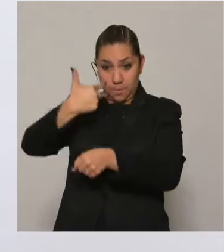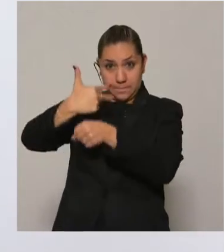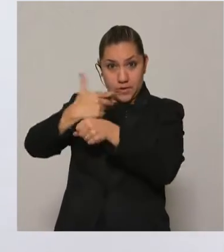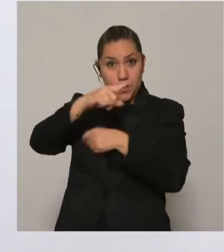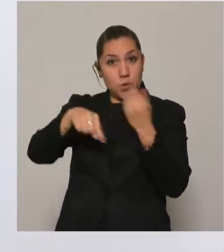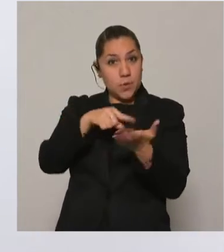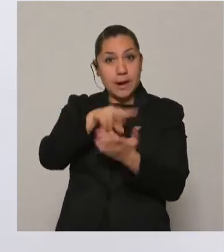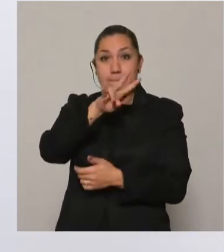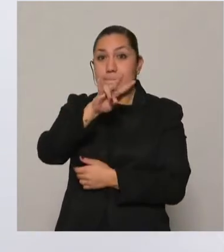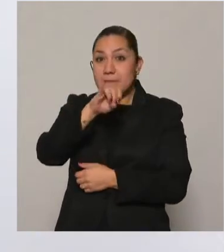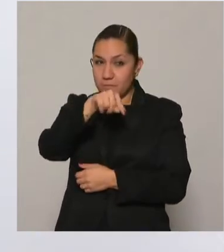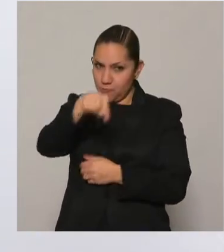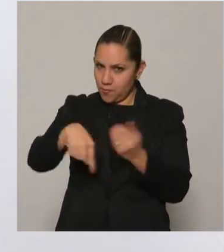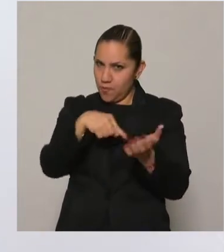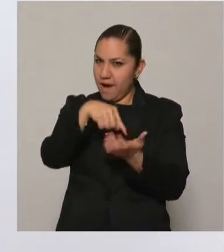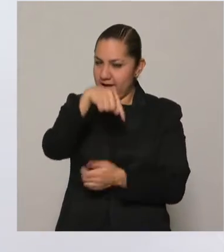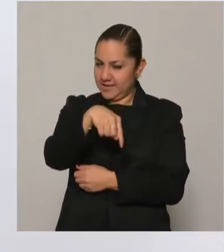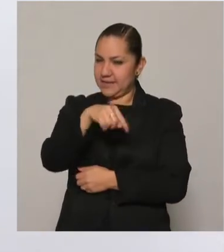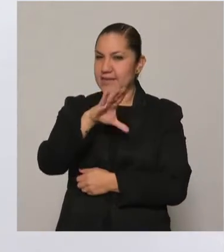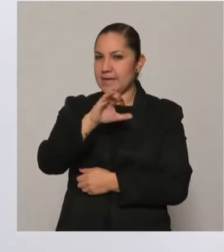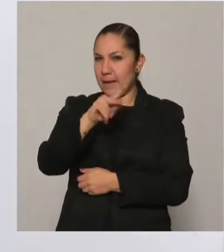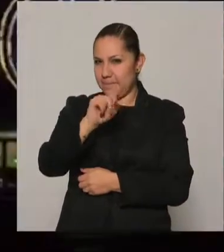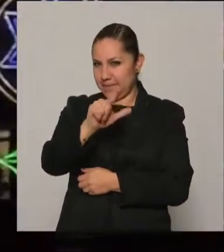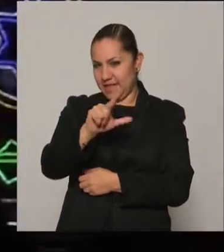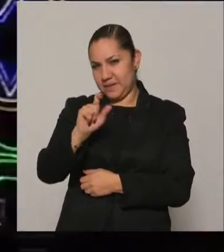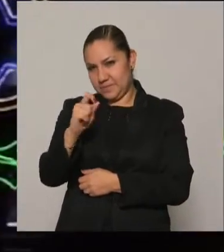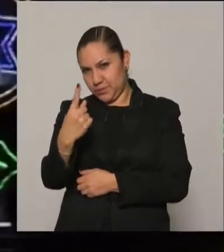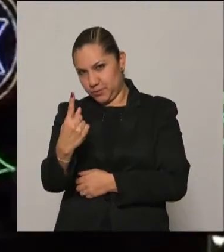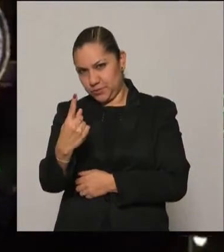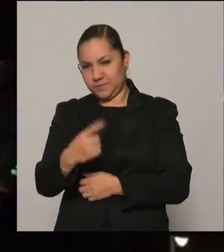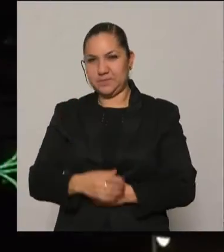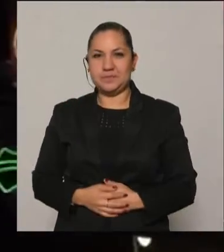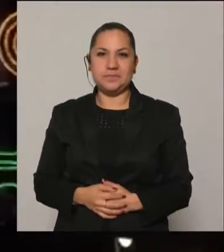los estudios de Capital 21. Ya volvemos.